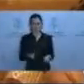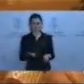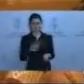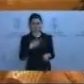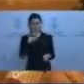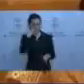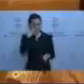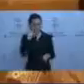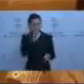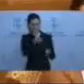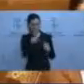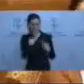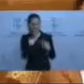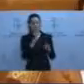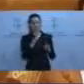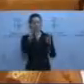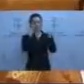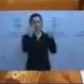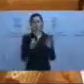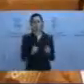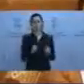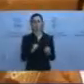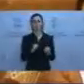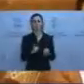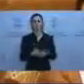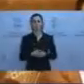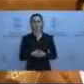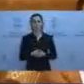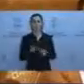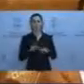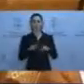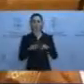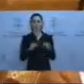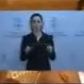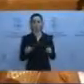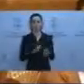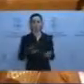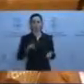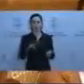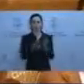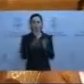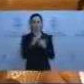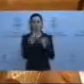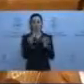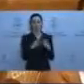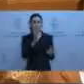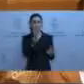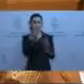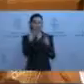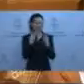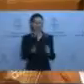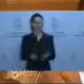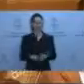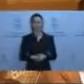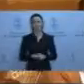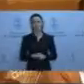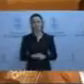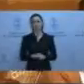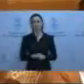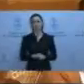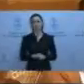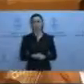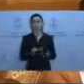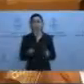gustaría que me lo dijera, es que haya más altos cargos del Principado de Asturias en esta situación, porque son muchos, que no hayan